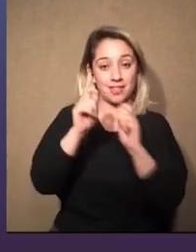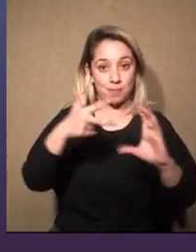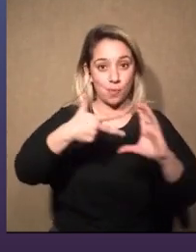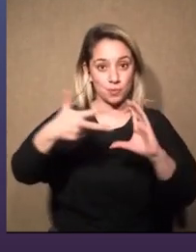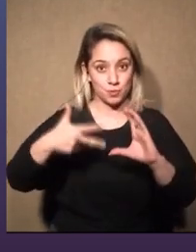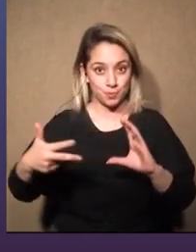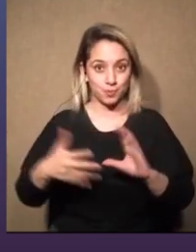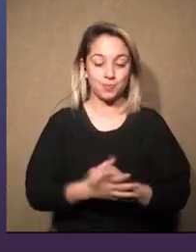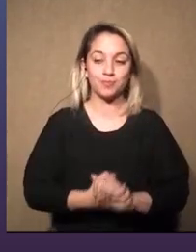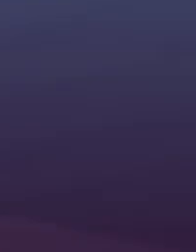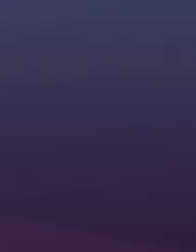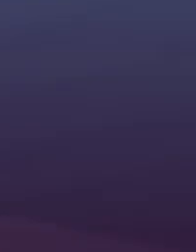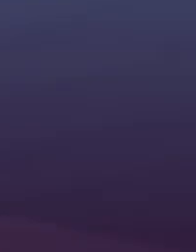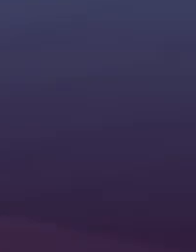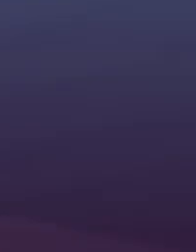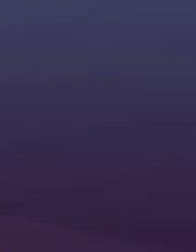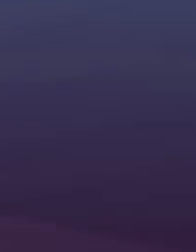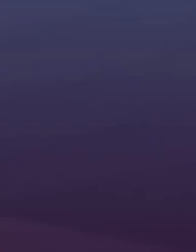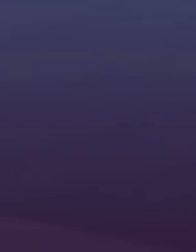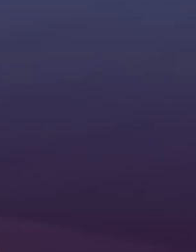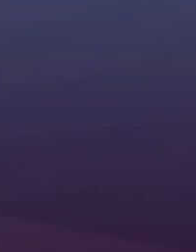de